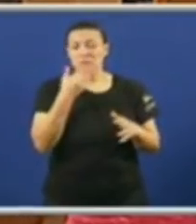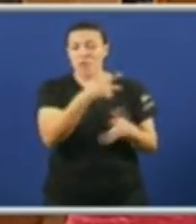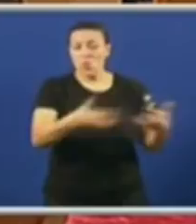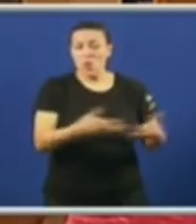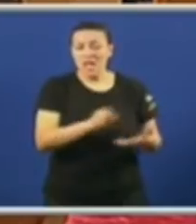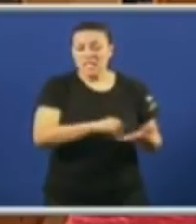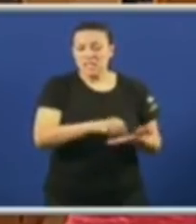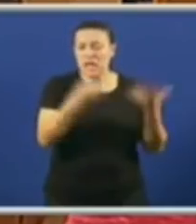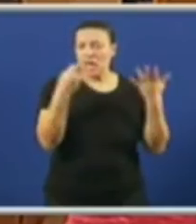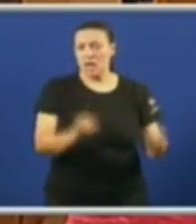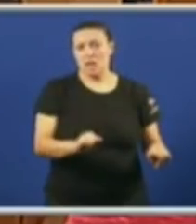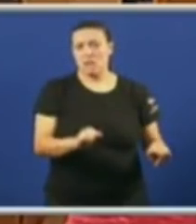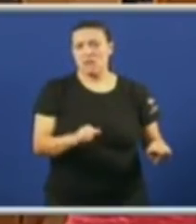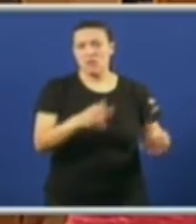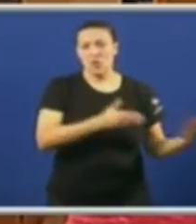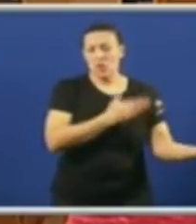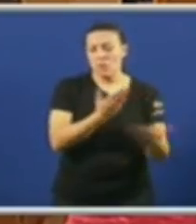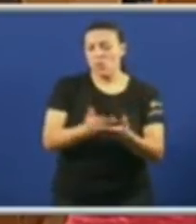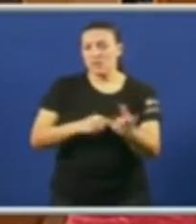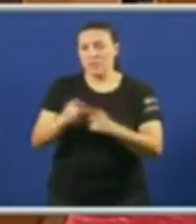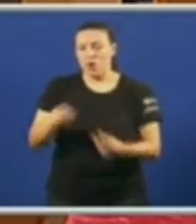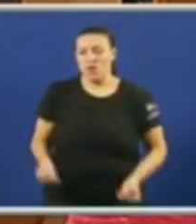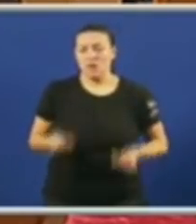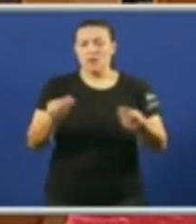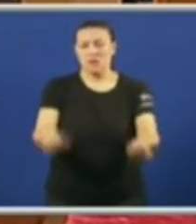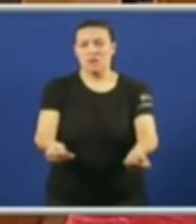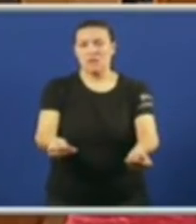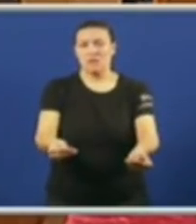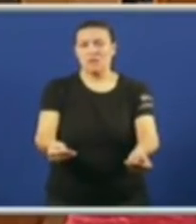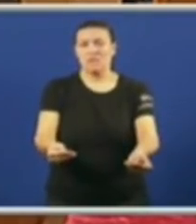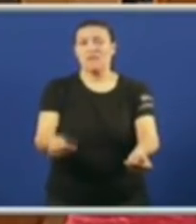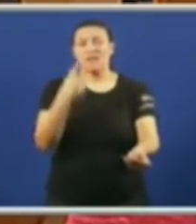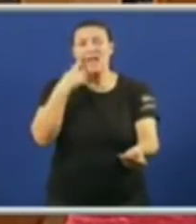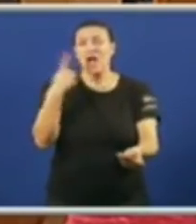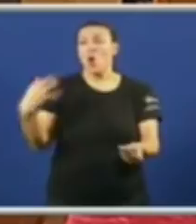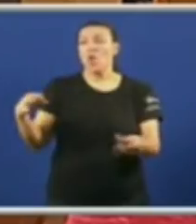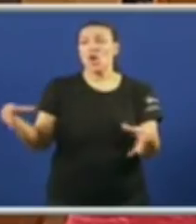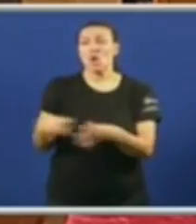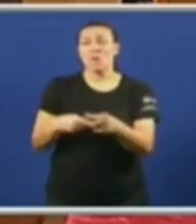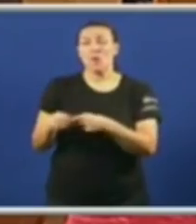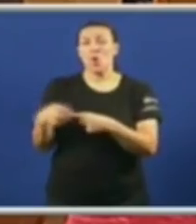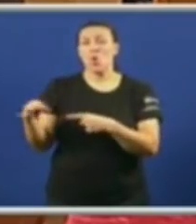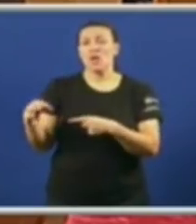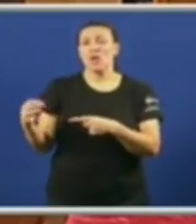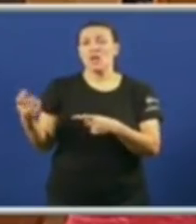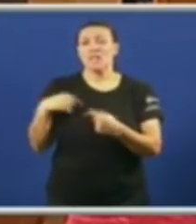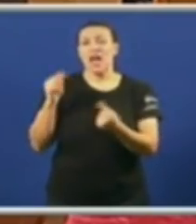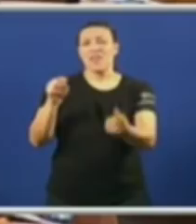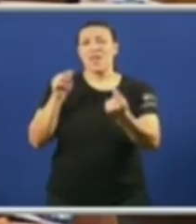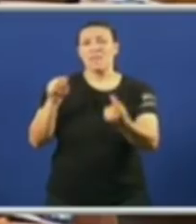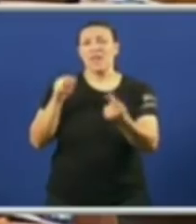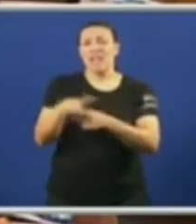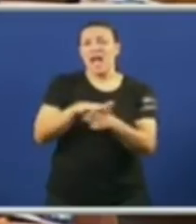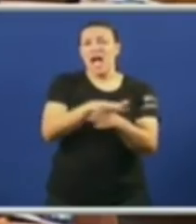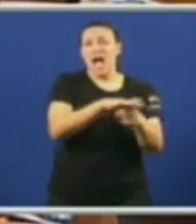foi unha proposta que puxo sobre a mesa o BNG. Por certo, a única forza política que está dando debate en todos os